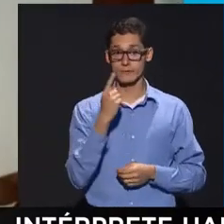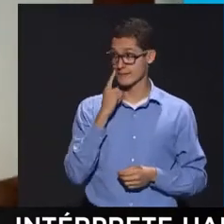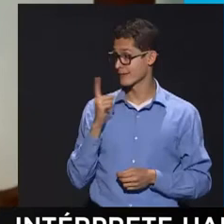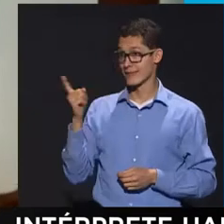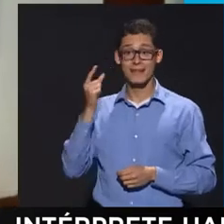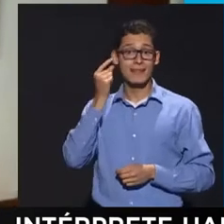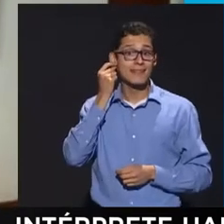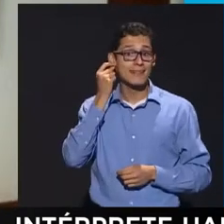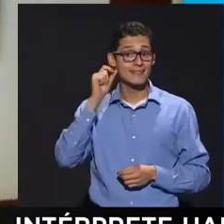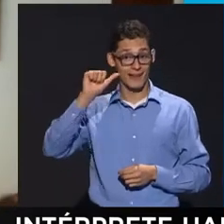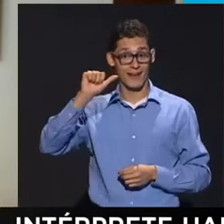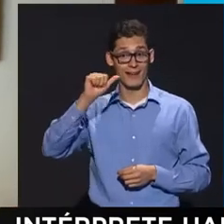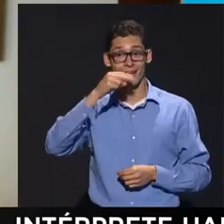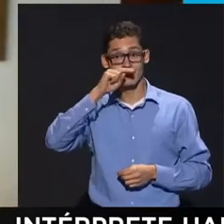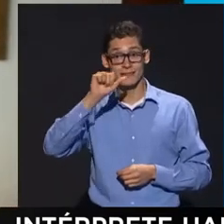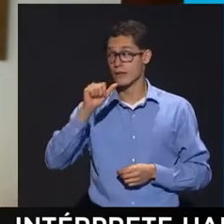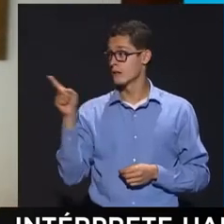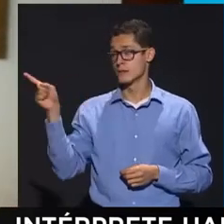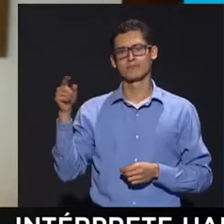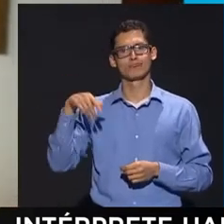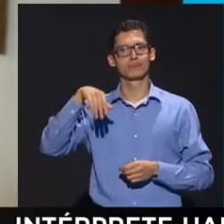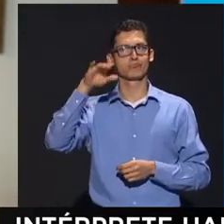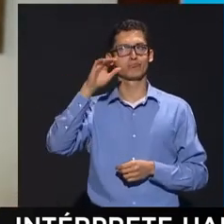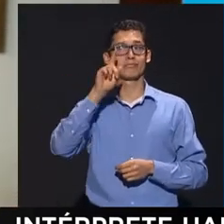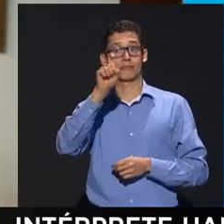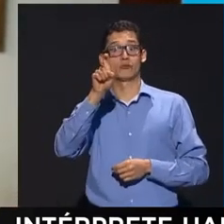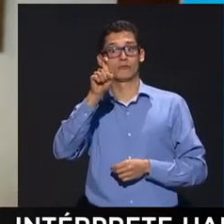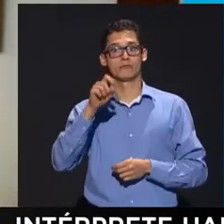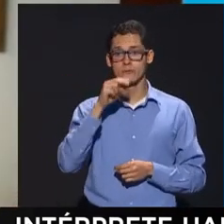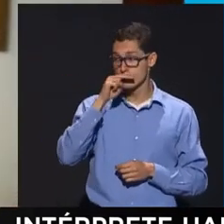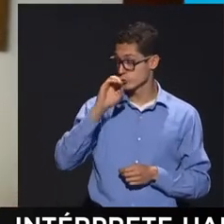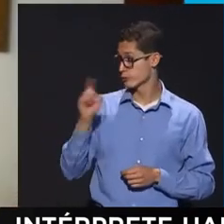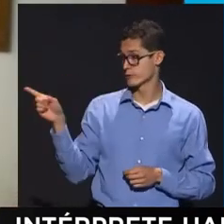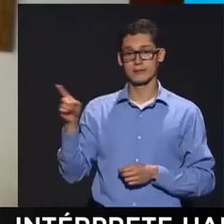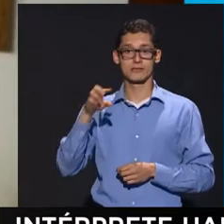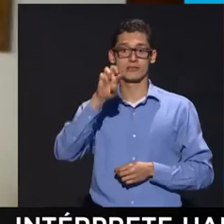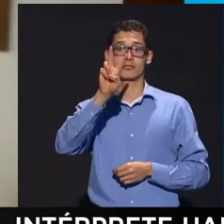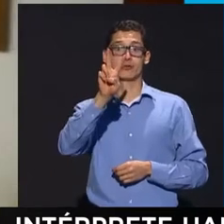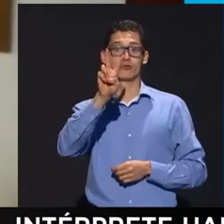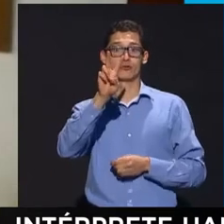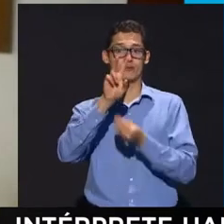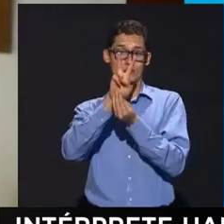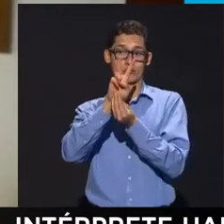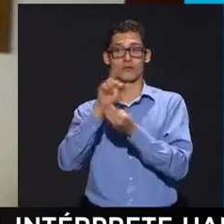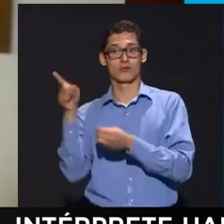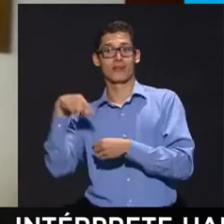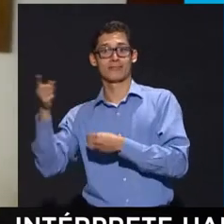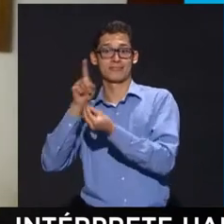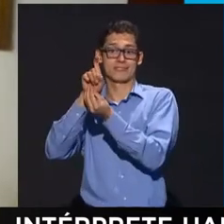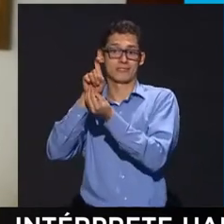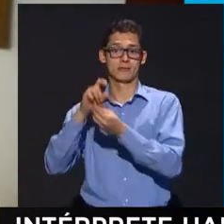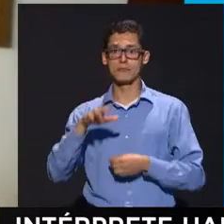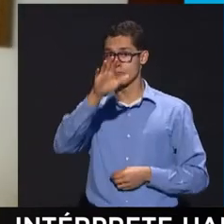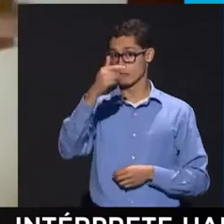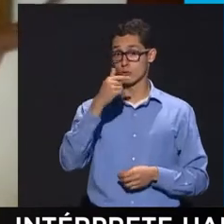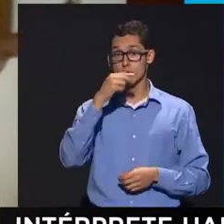en sexto y el niño está en segundo. Entonces con Emanuel nos ha tocado pues un poco difícil porque Emanuel está en la etapa que hay que enseñarle a